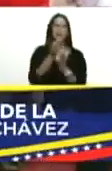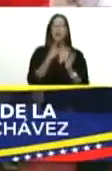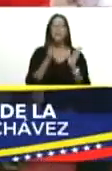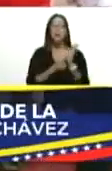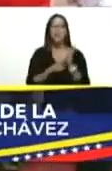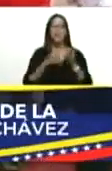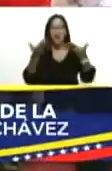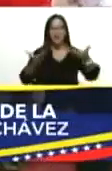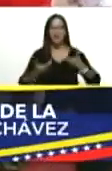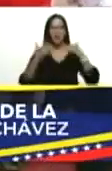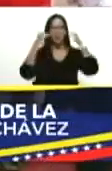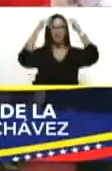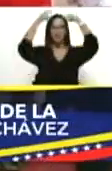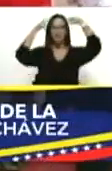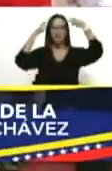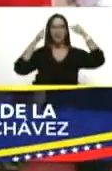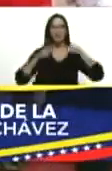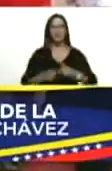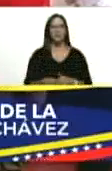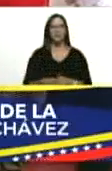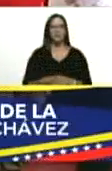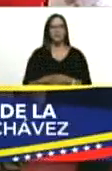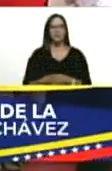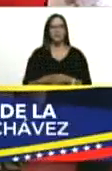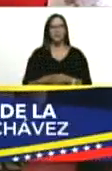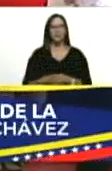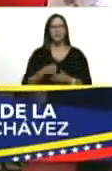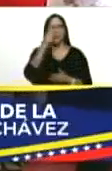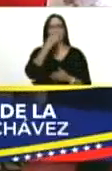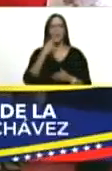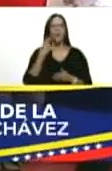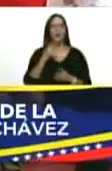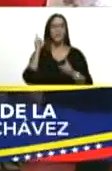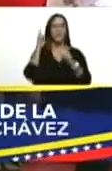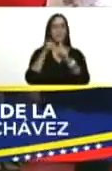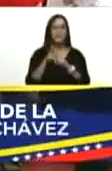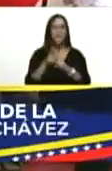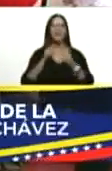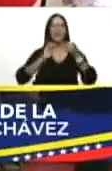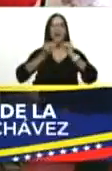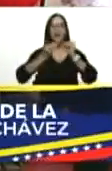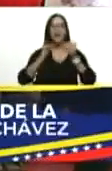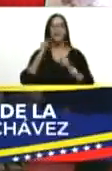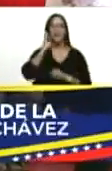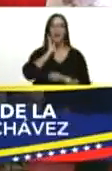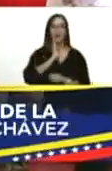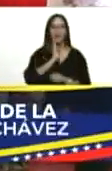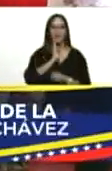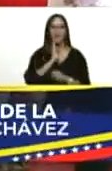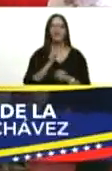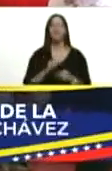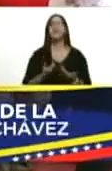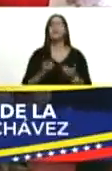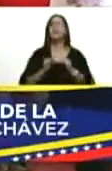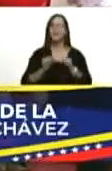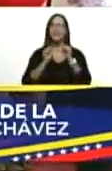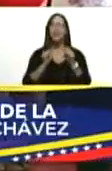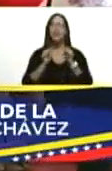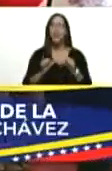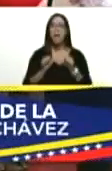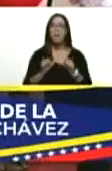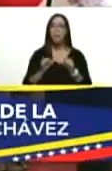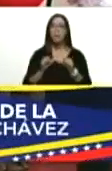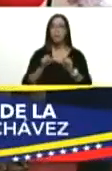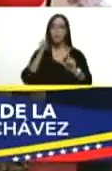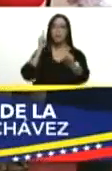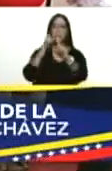del comandante Chávez, a jurar desde la ética bolivariana que seguiríamos la causa